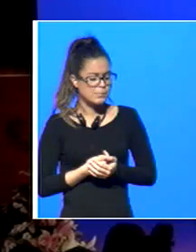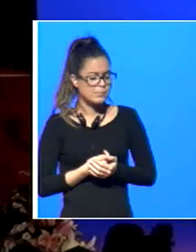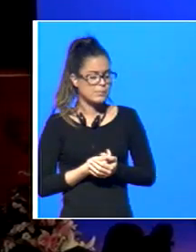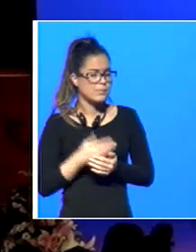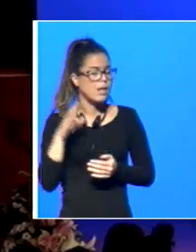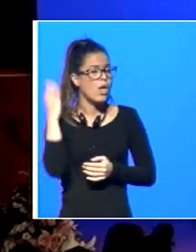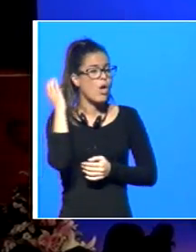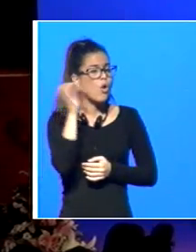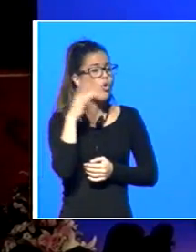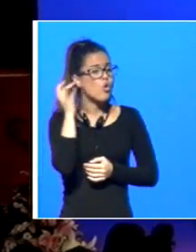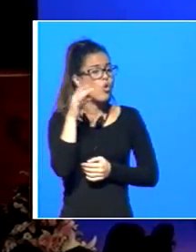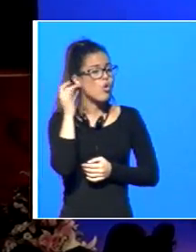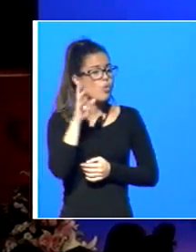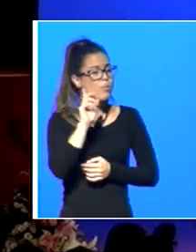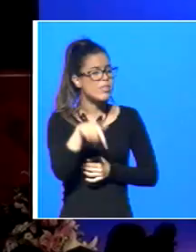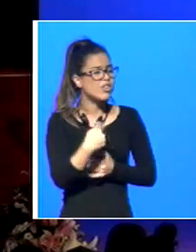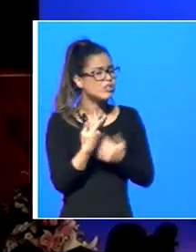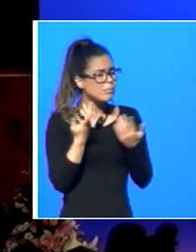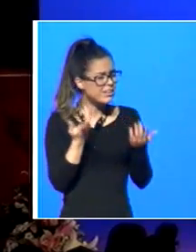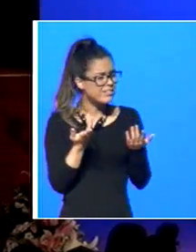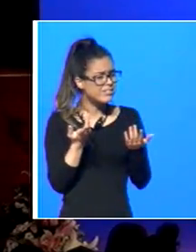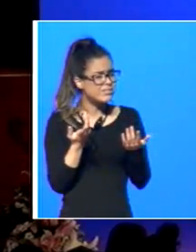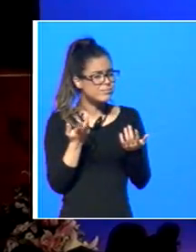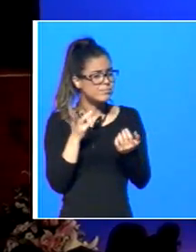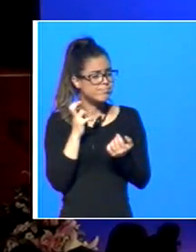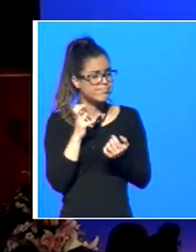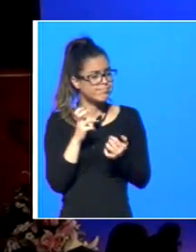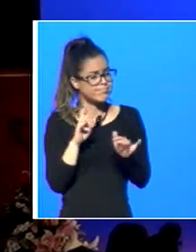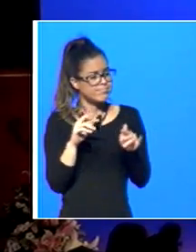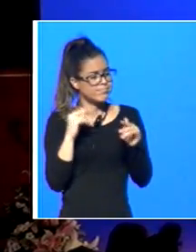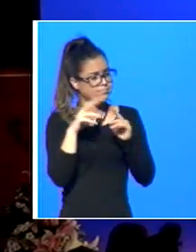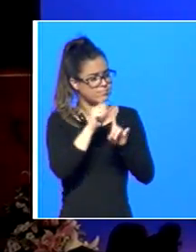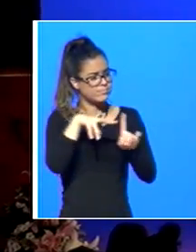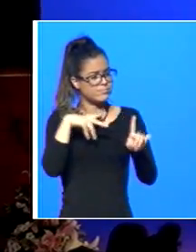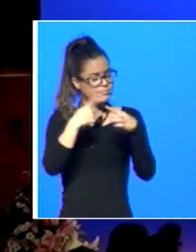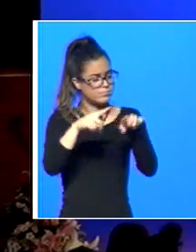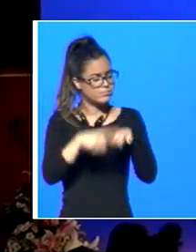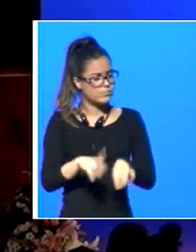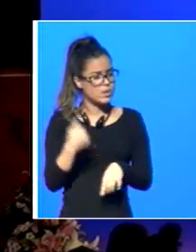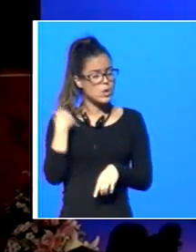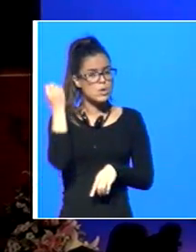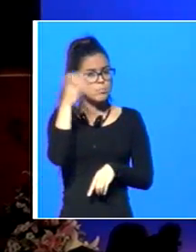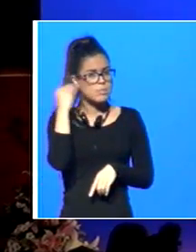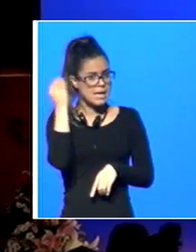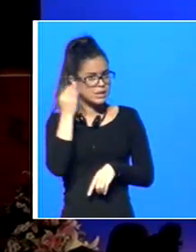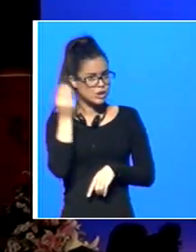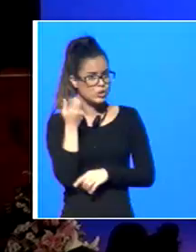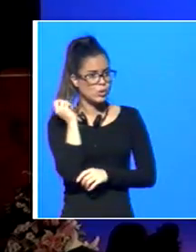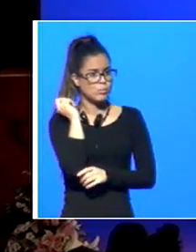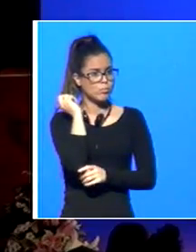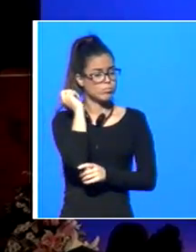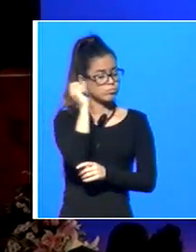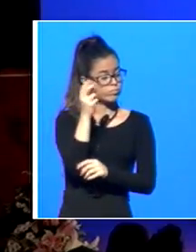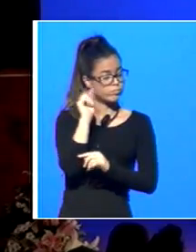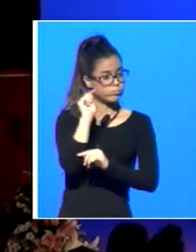también era, que era como interpretativa. Bueno, pues yo creo que nos quedan grandes desafíos a todos y retos con la educación